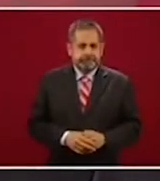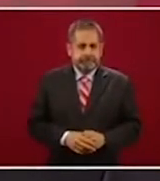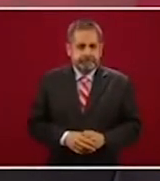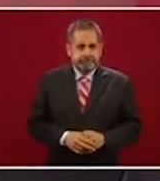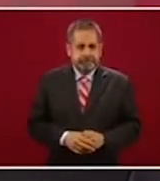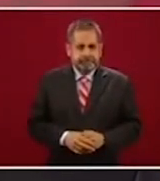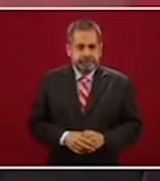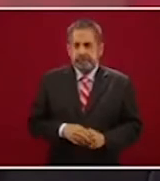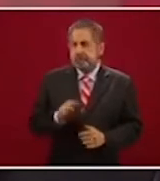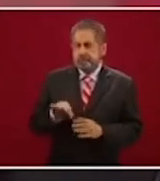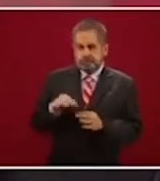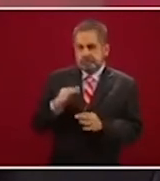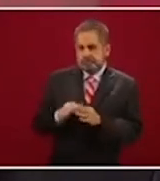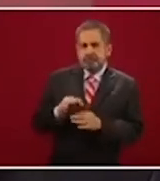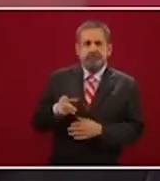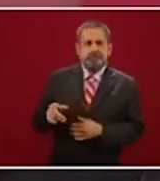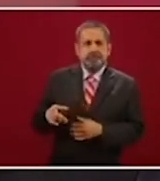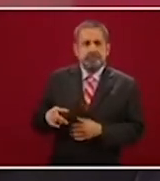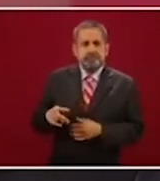preparándose